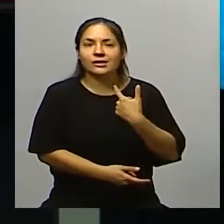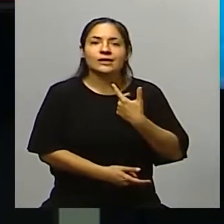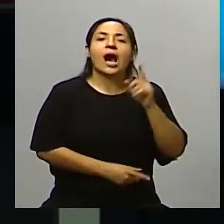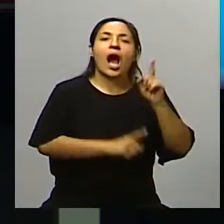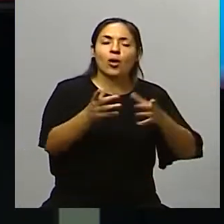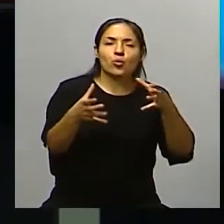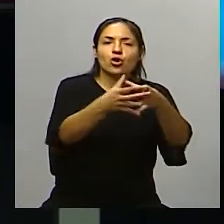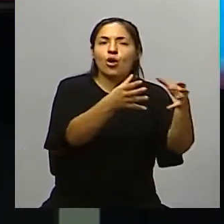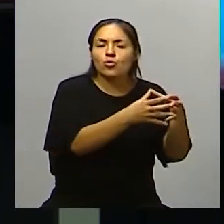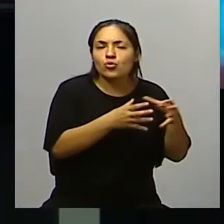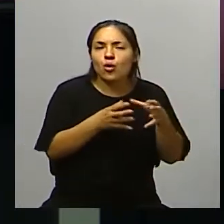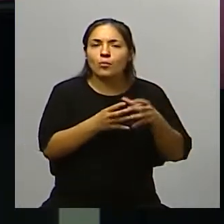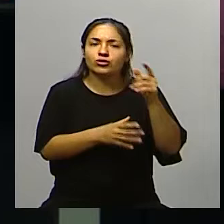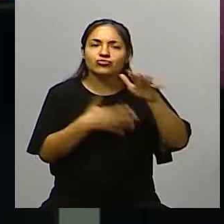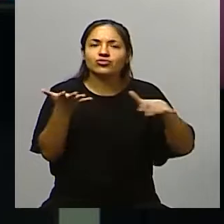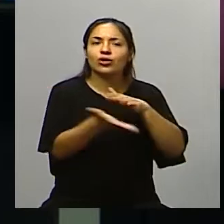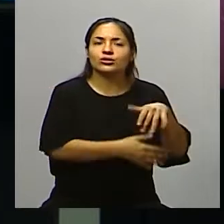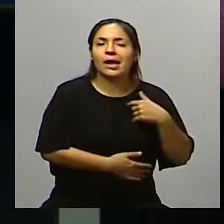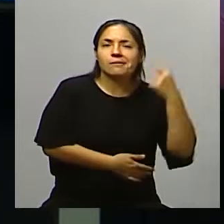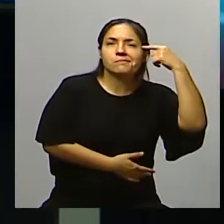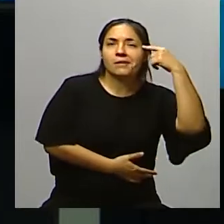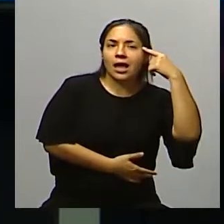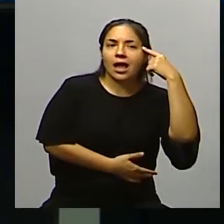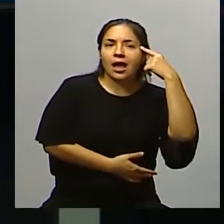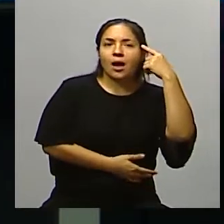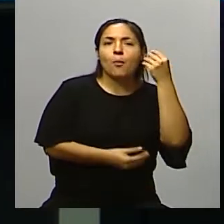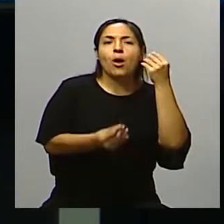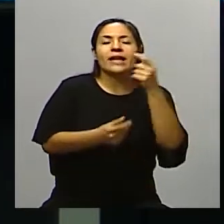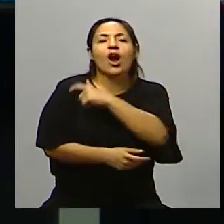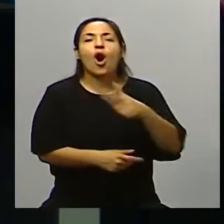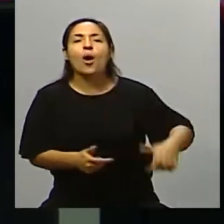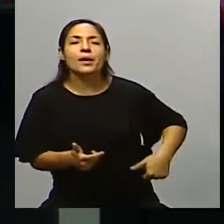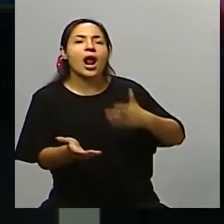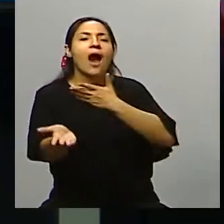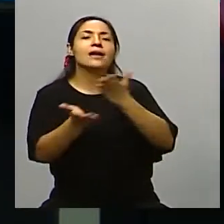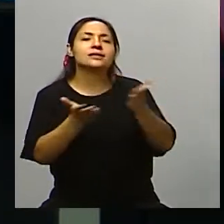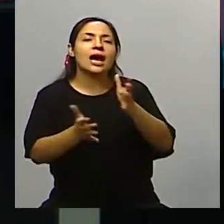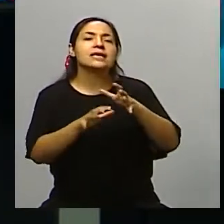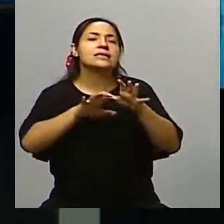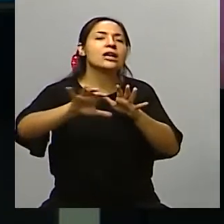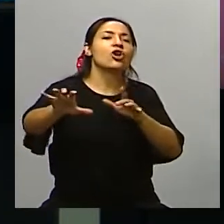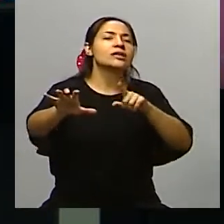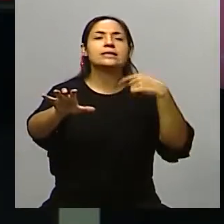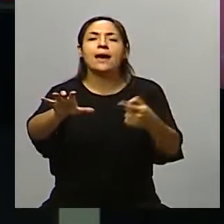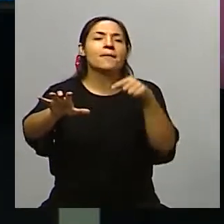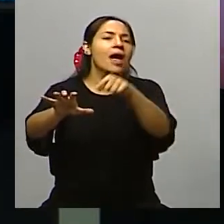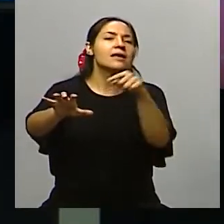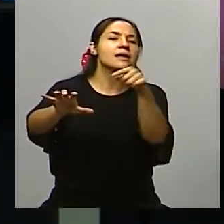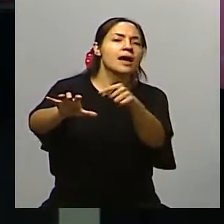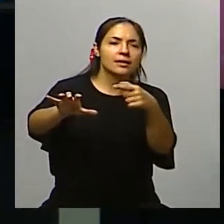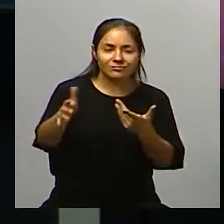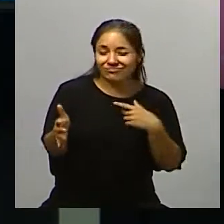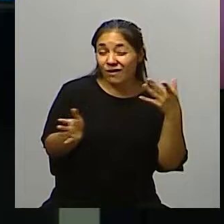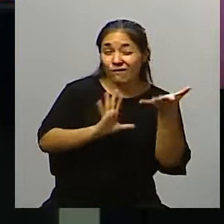grupos económicos, algunos grupos sociales, de que dicen, ¿por qué la asistencia del gobierno va a esos sectores? La cuestionan cuando en realidad, y está